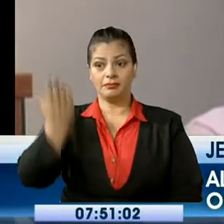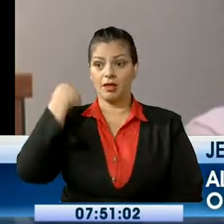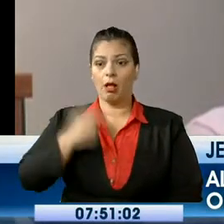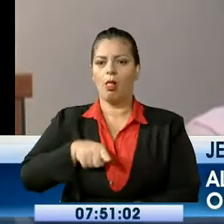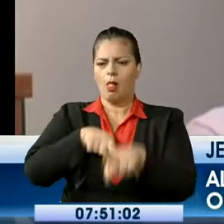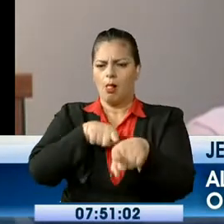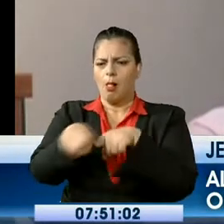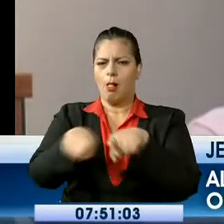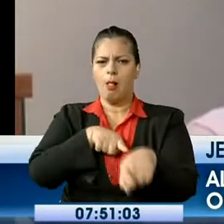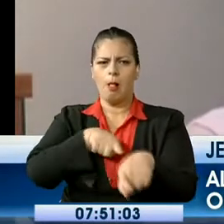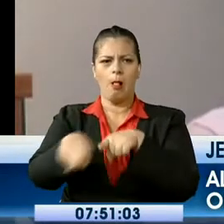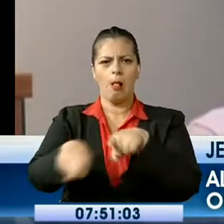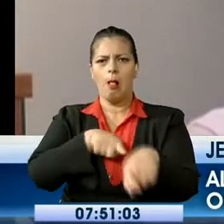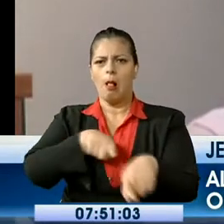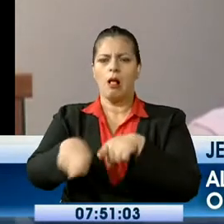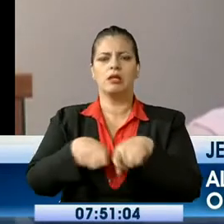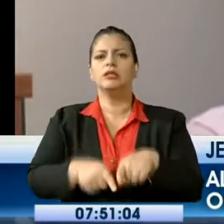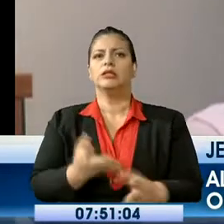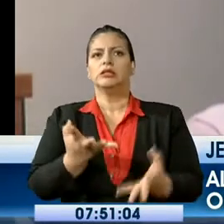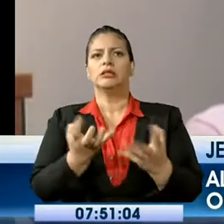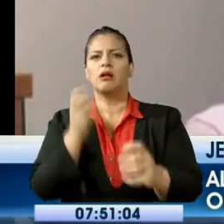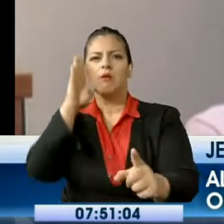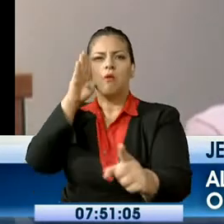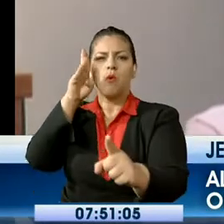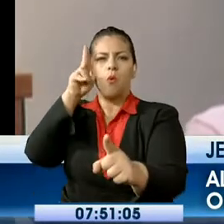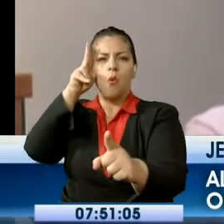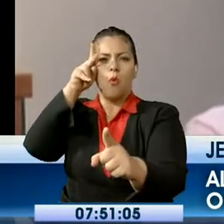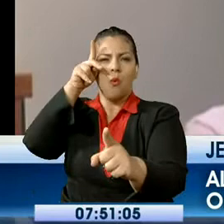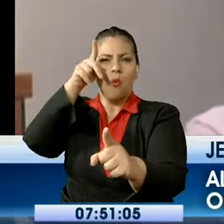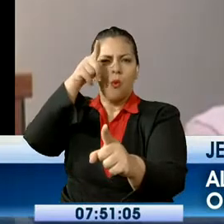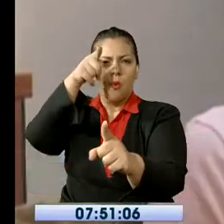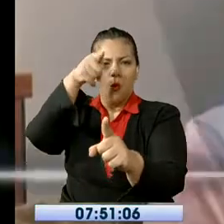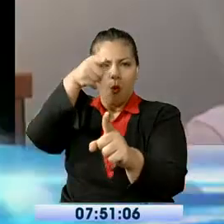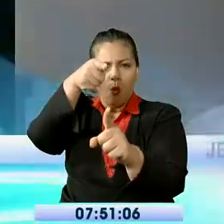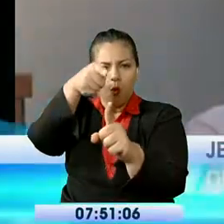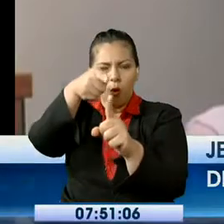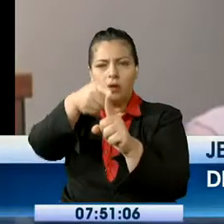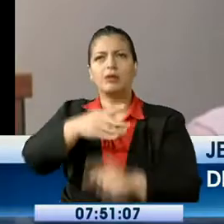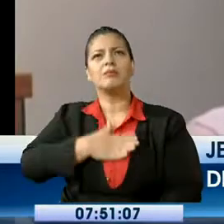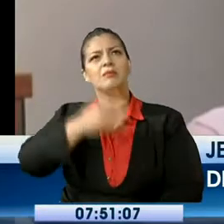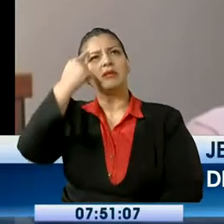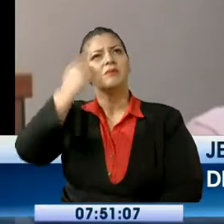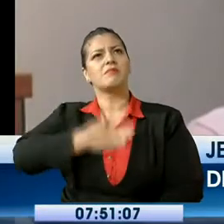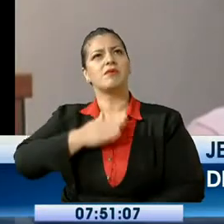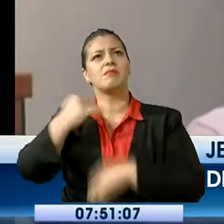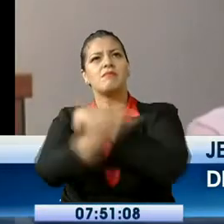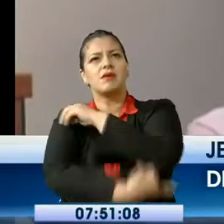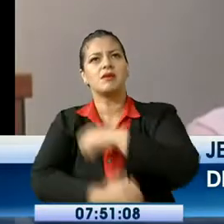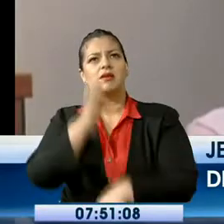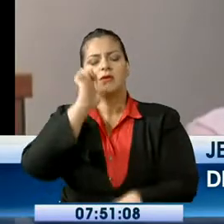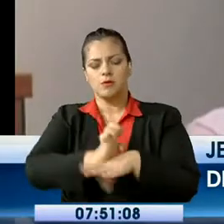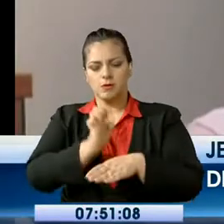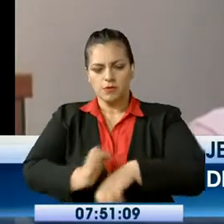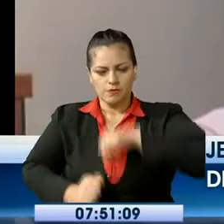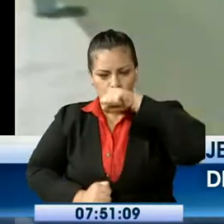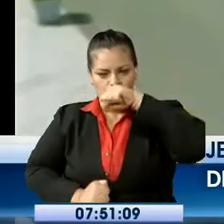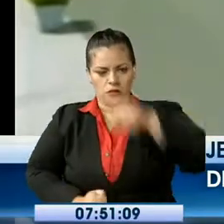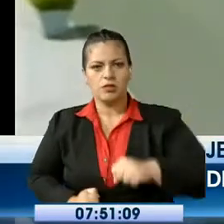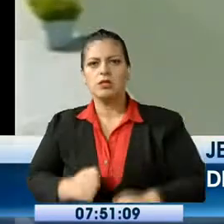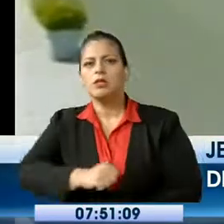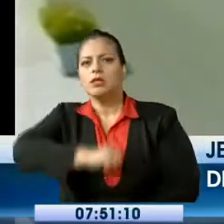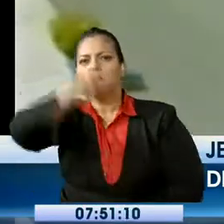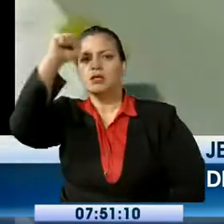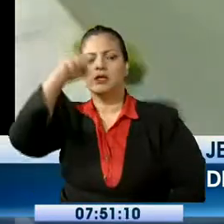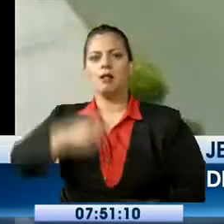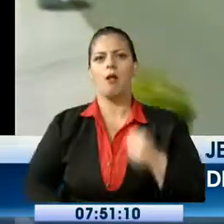yo en particular teníamos las mismas ganas de representar a nuestros países, todo el valor de enfrentar a nuestros rivales.